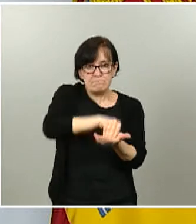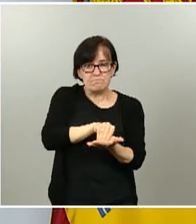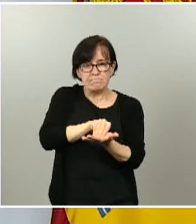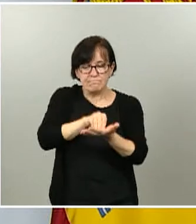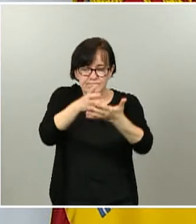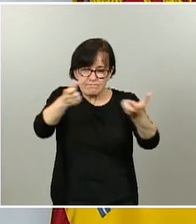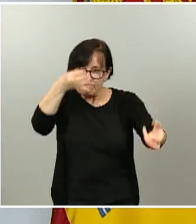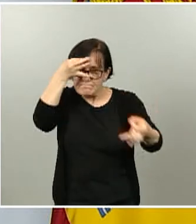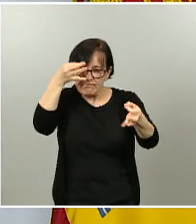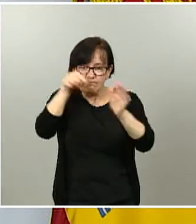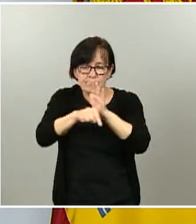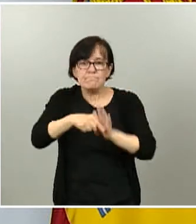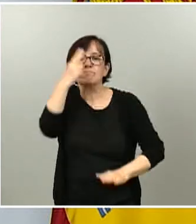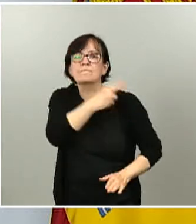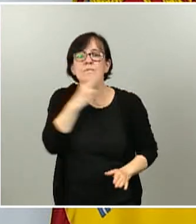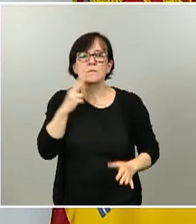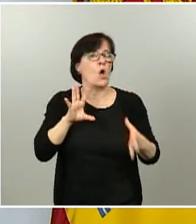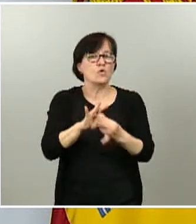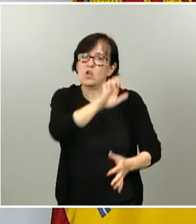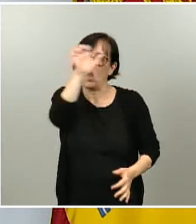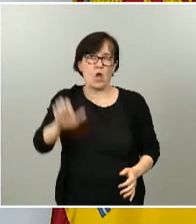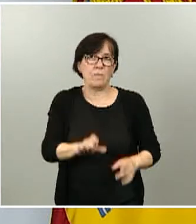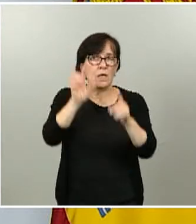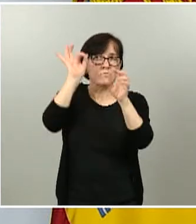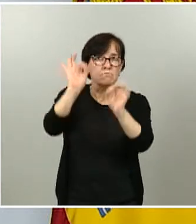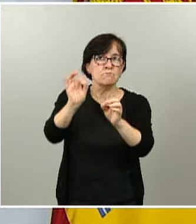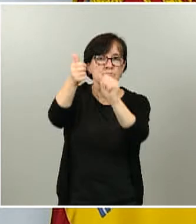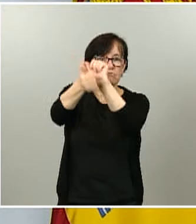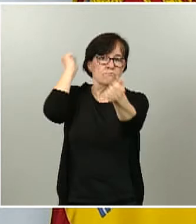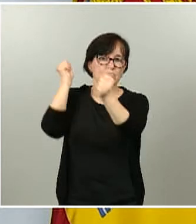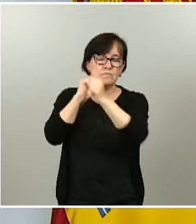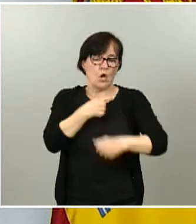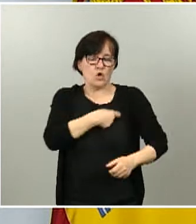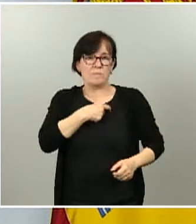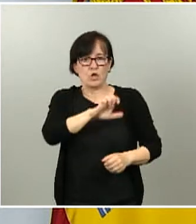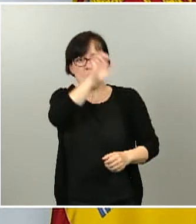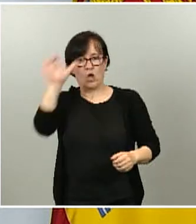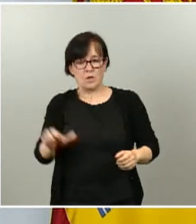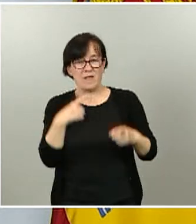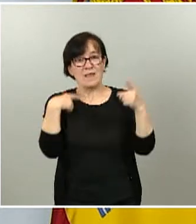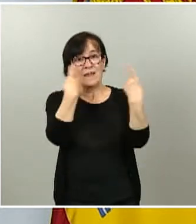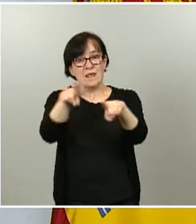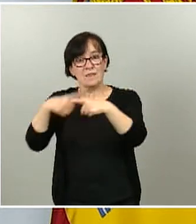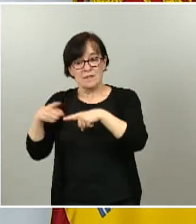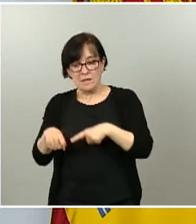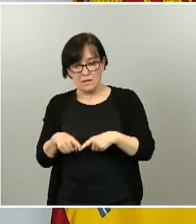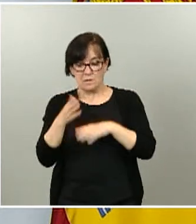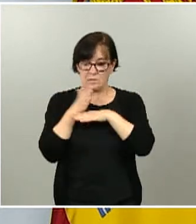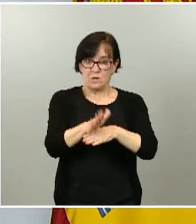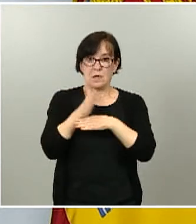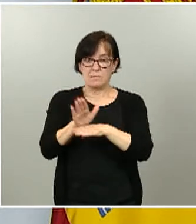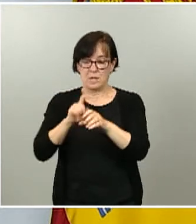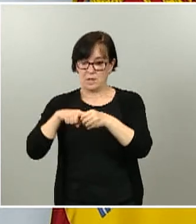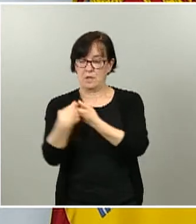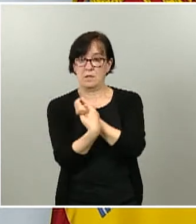el compromiso de la Unión Europea, una Unión Europea, una Comisión Europea en la que los distintos representantes de nuestro arco